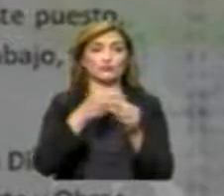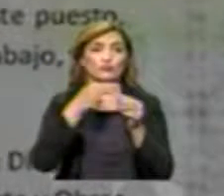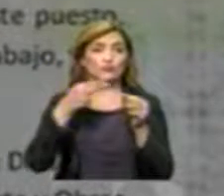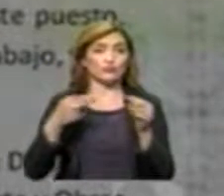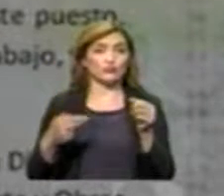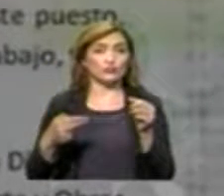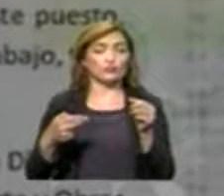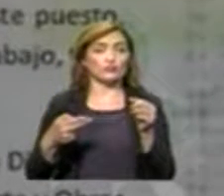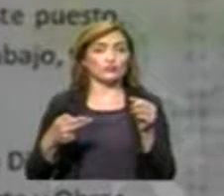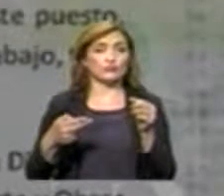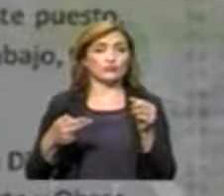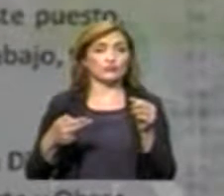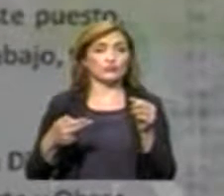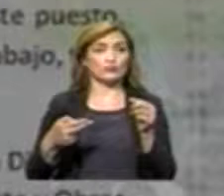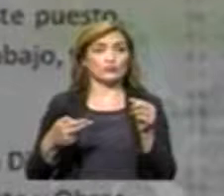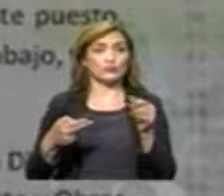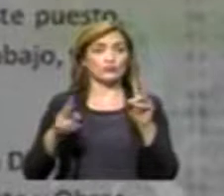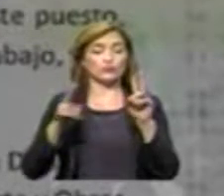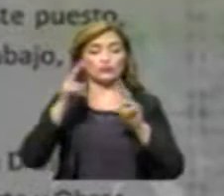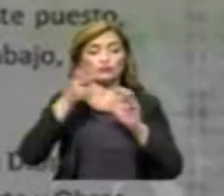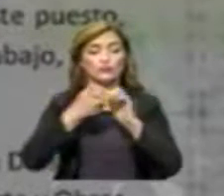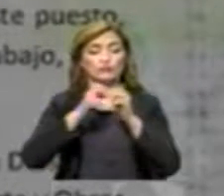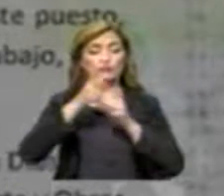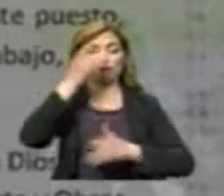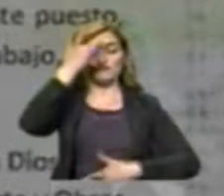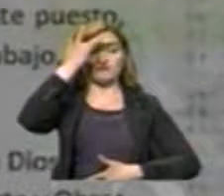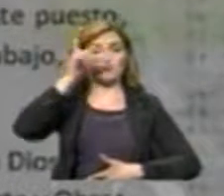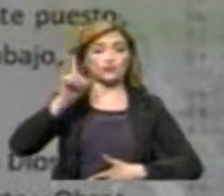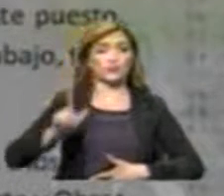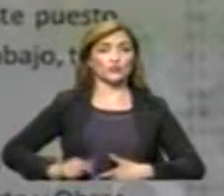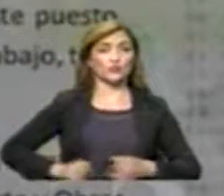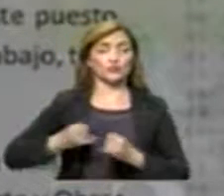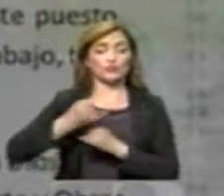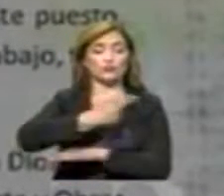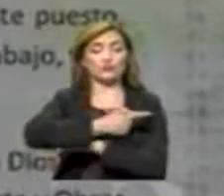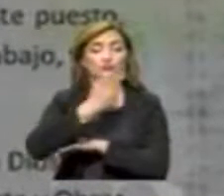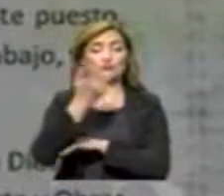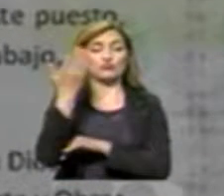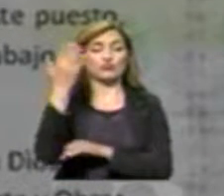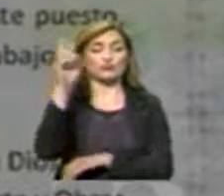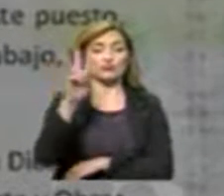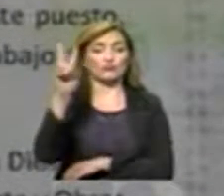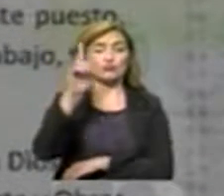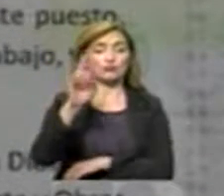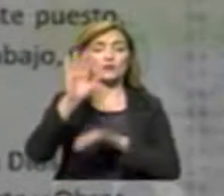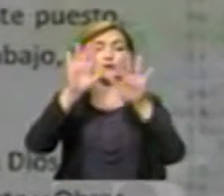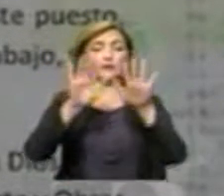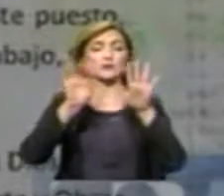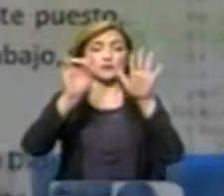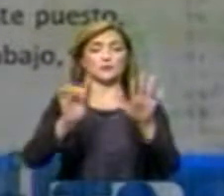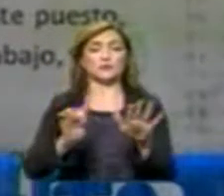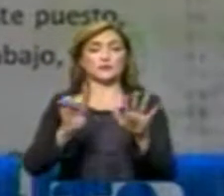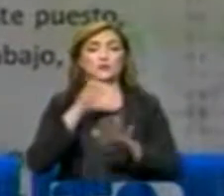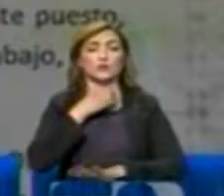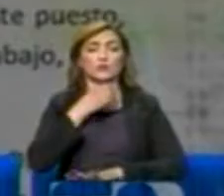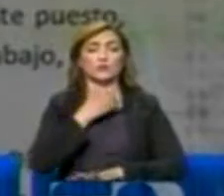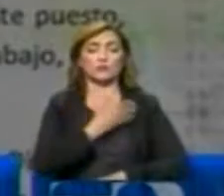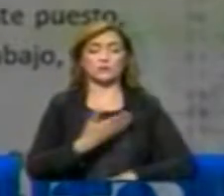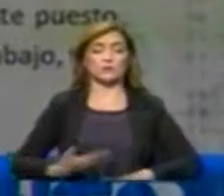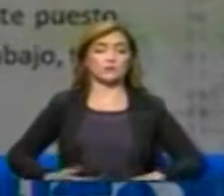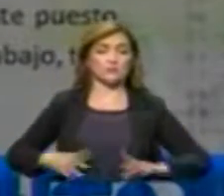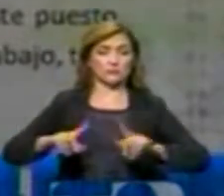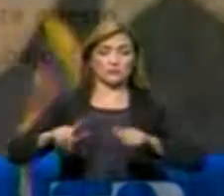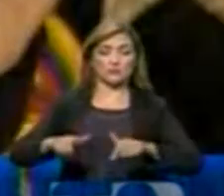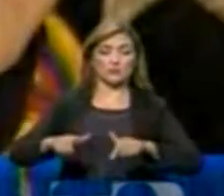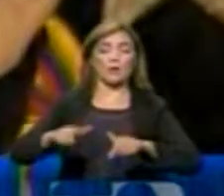motivos, dijo, estrictamente de salud. Su último día de trabajo fue el pasado viernes 16 de agosto. Por tal motivo, el primer mandatario, Lenín Moreno,